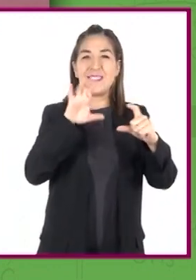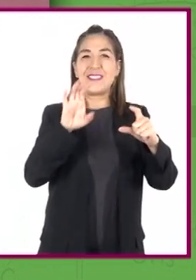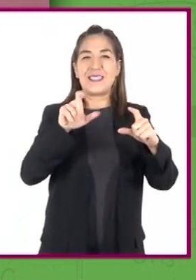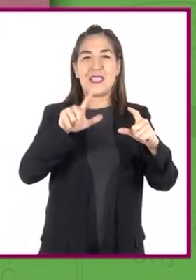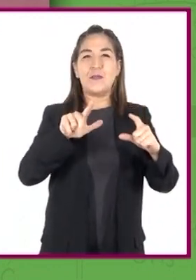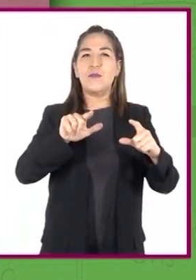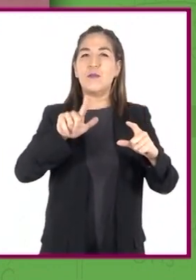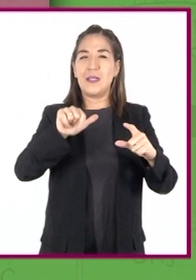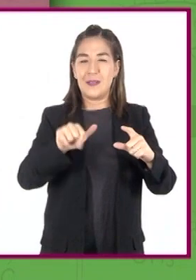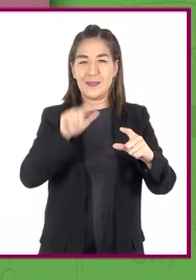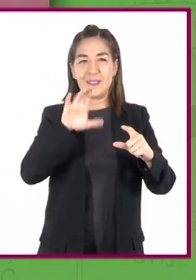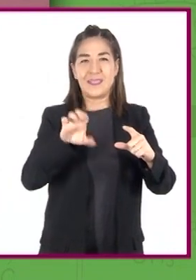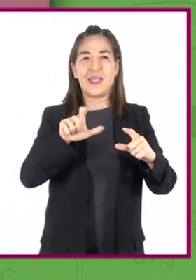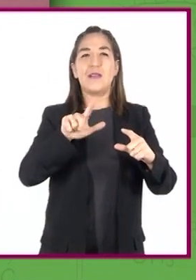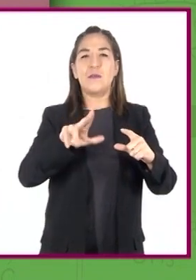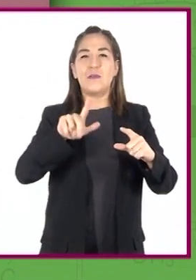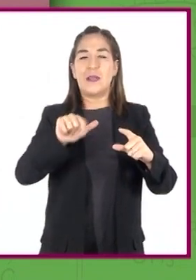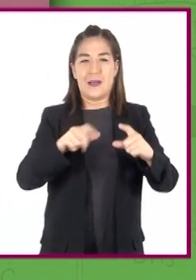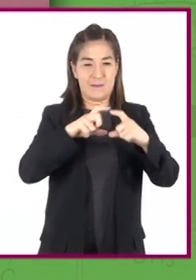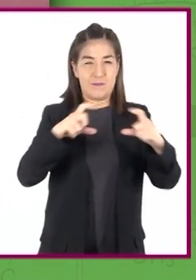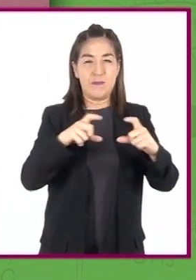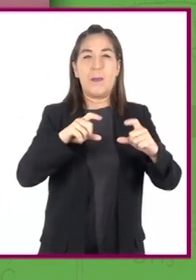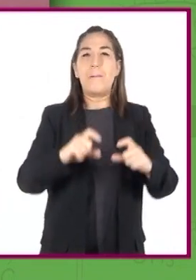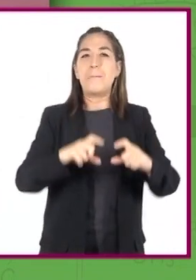su tamaño aumenta.